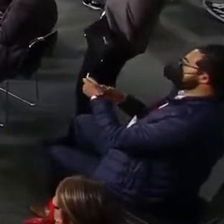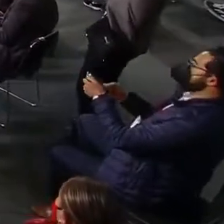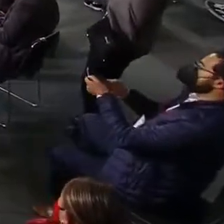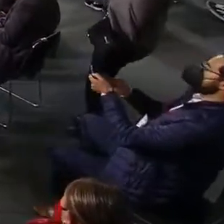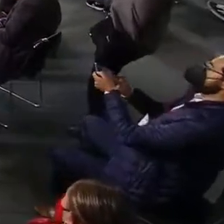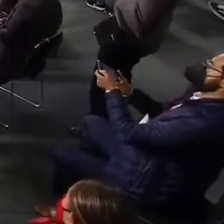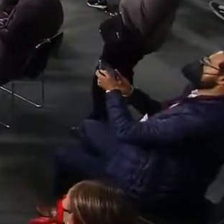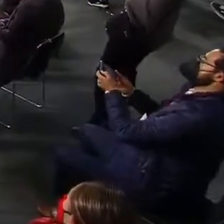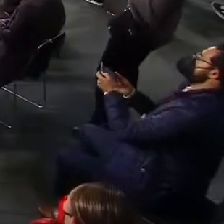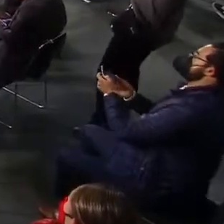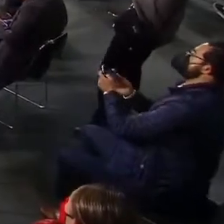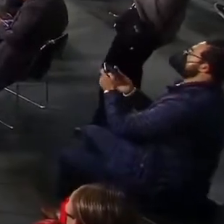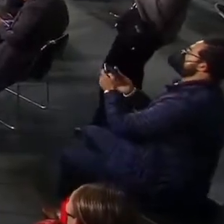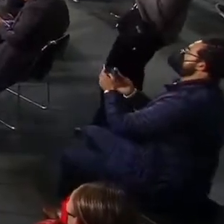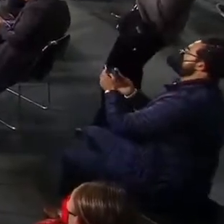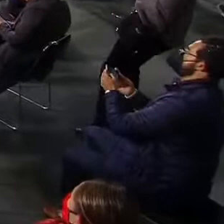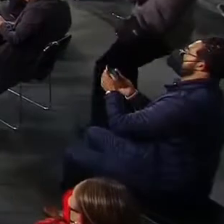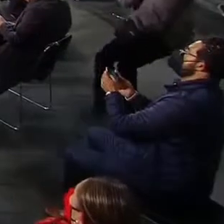Gracias.